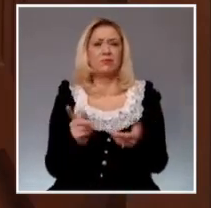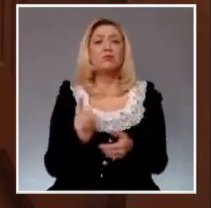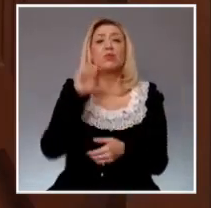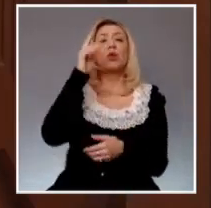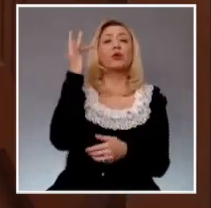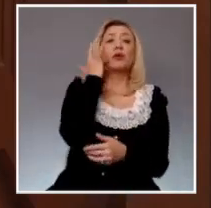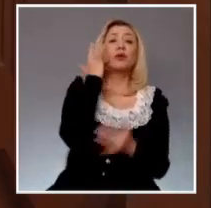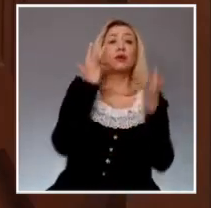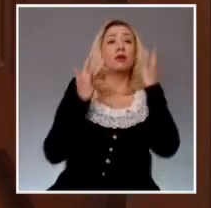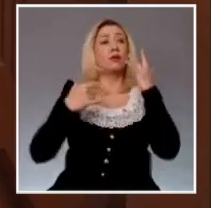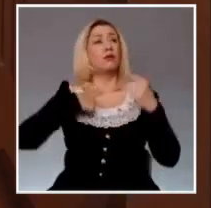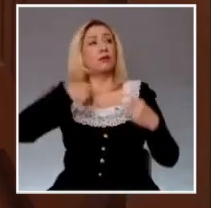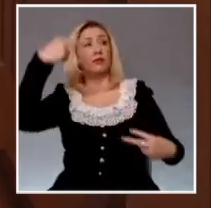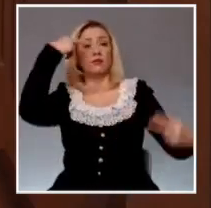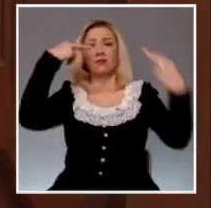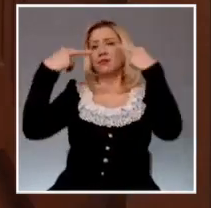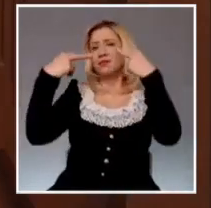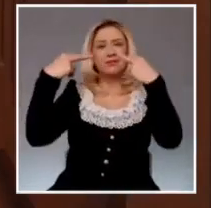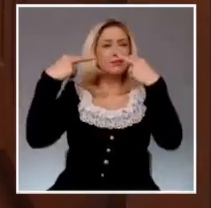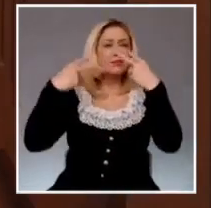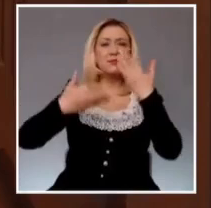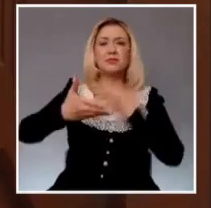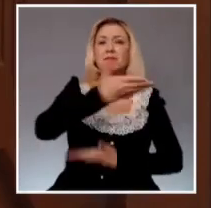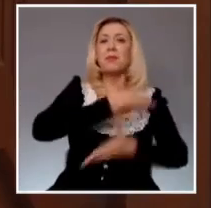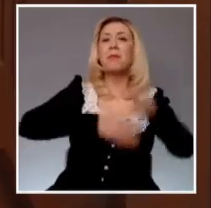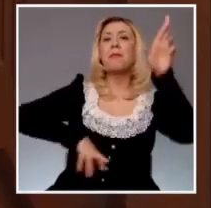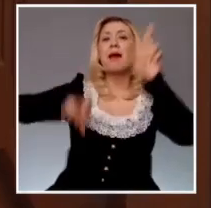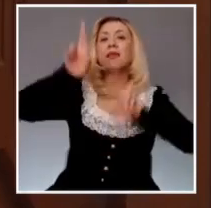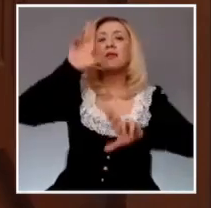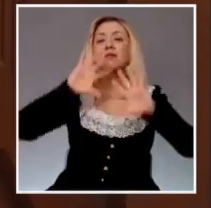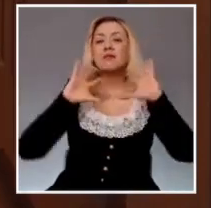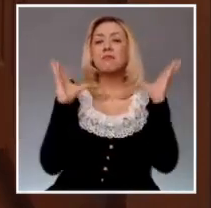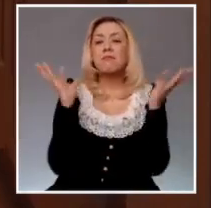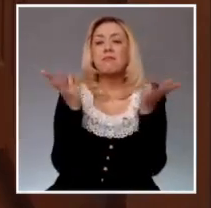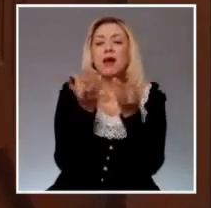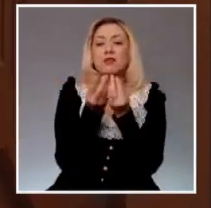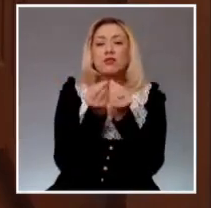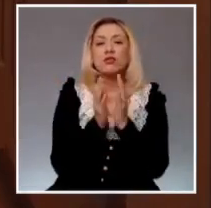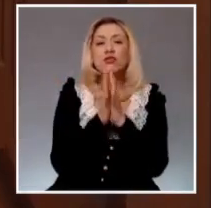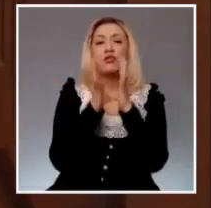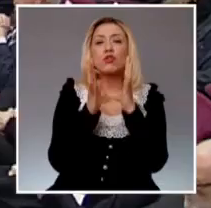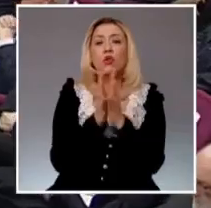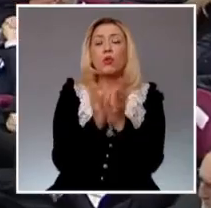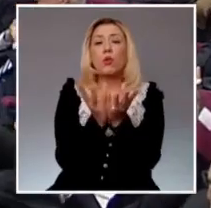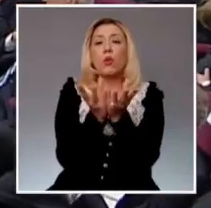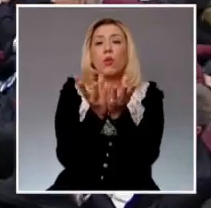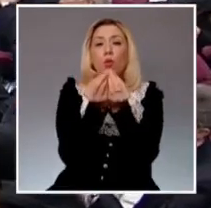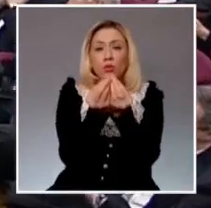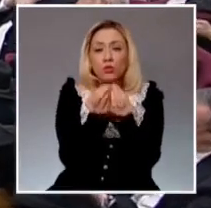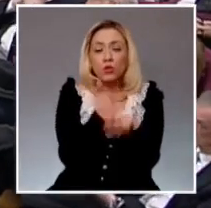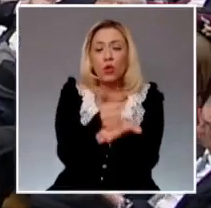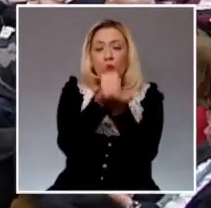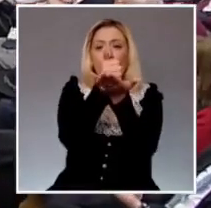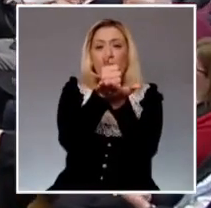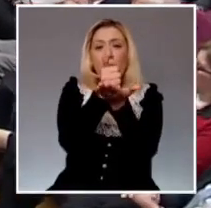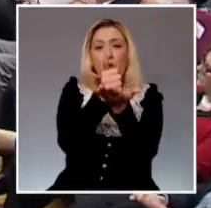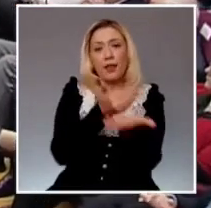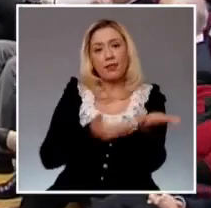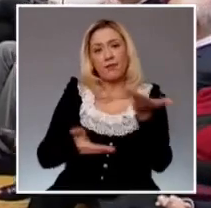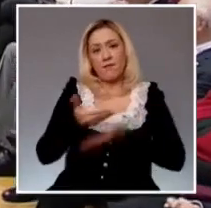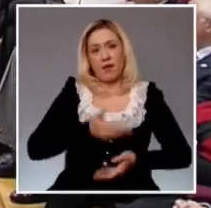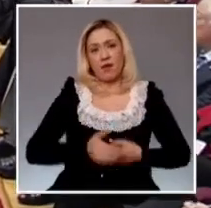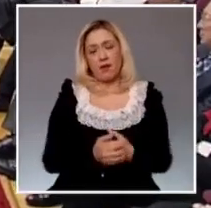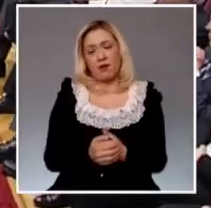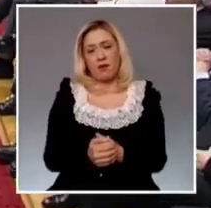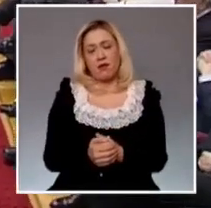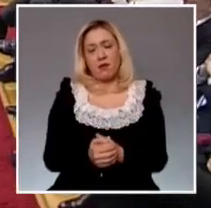de una participación activa y sobre todo colaborativa. En sesión solemne conjunta de